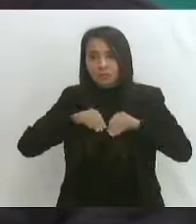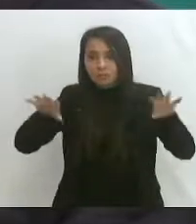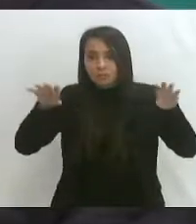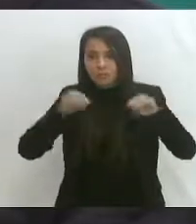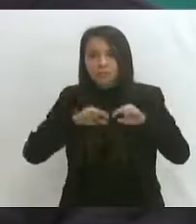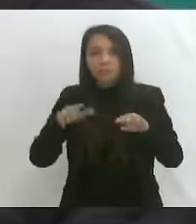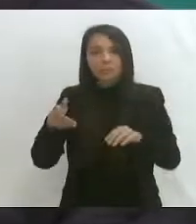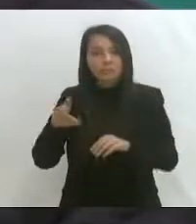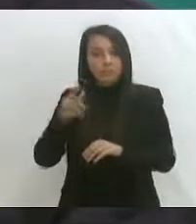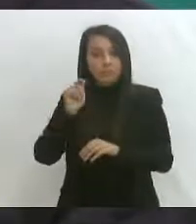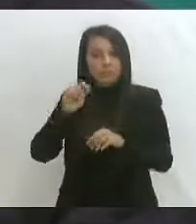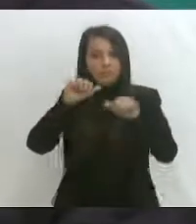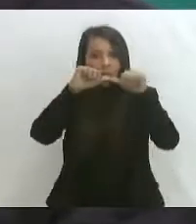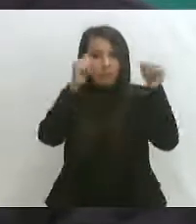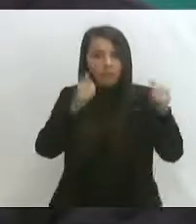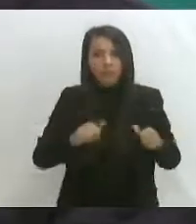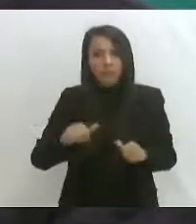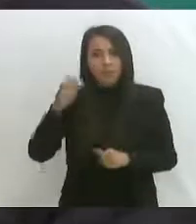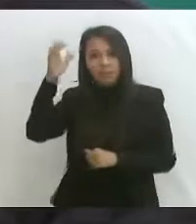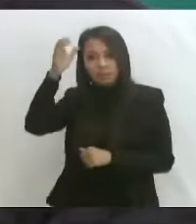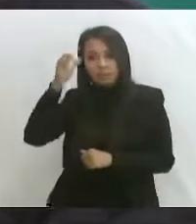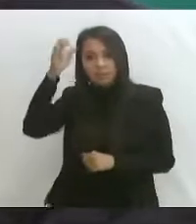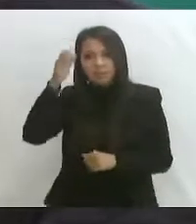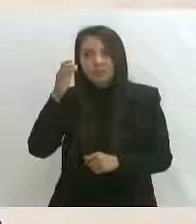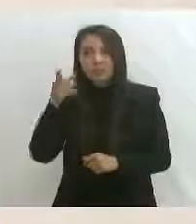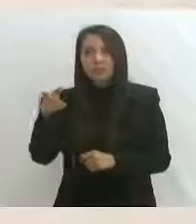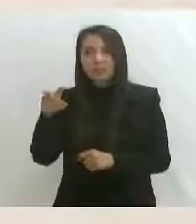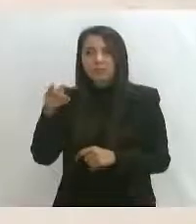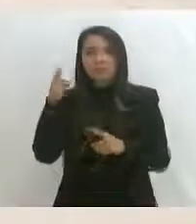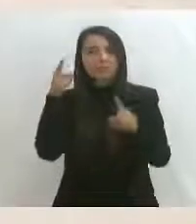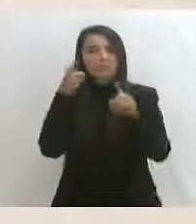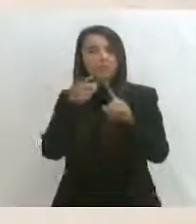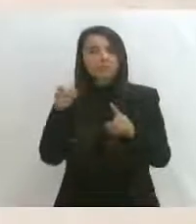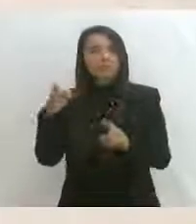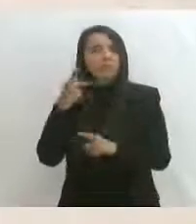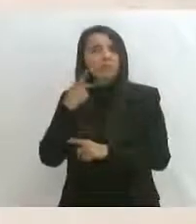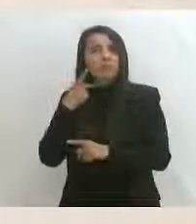la ciencia de gobernar.